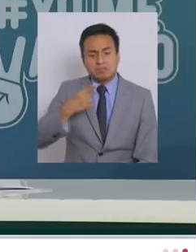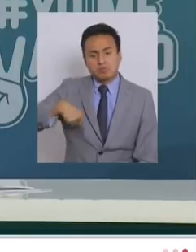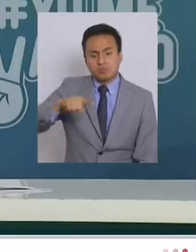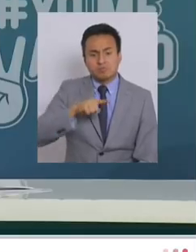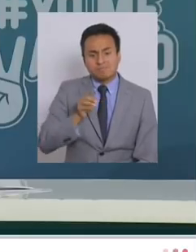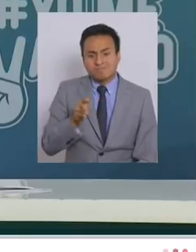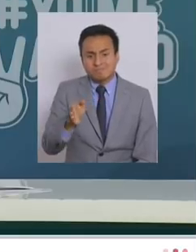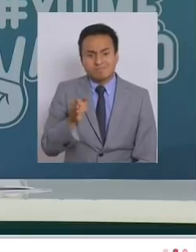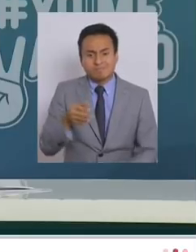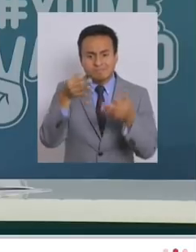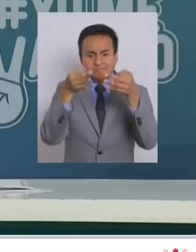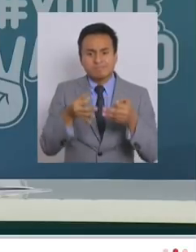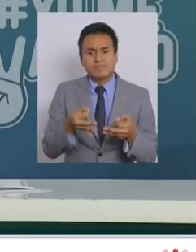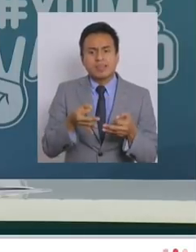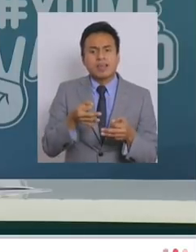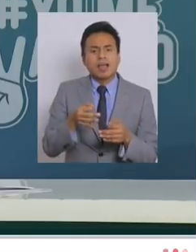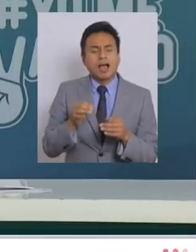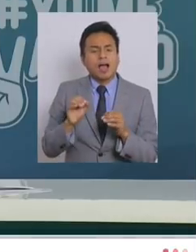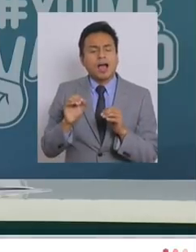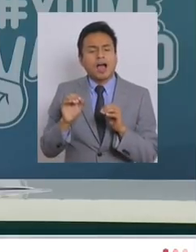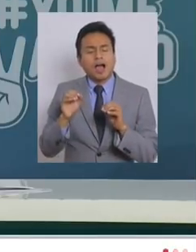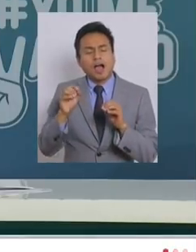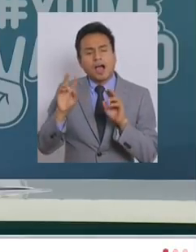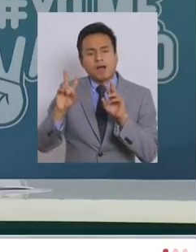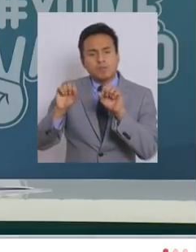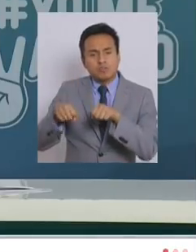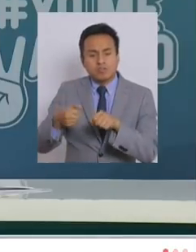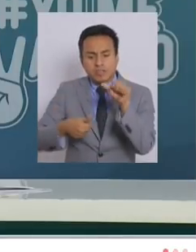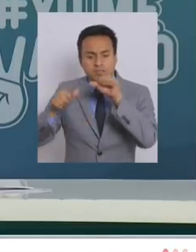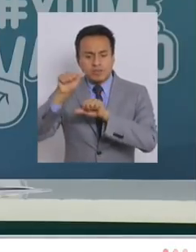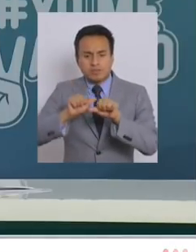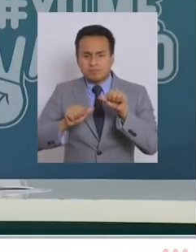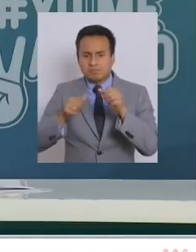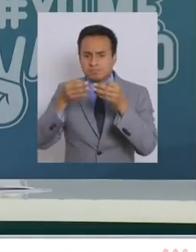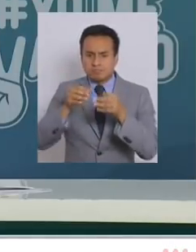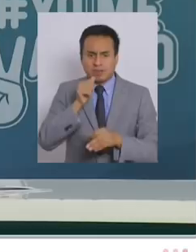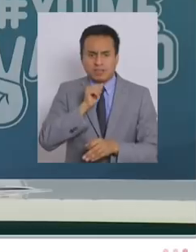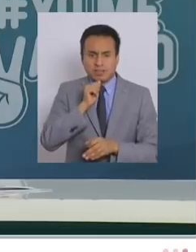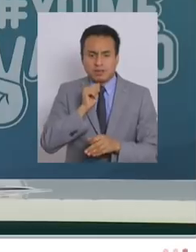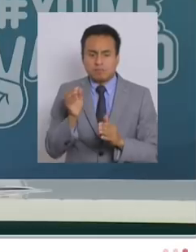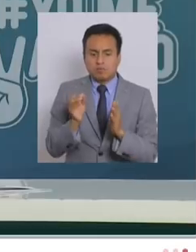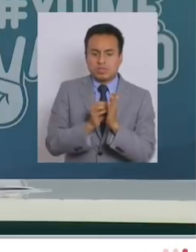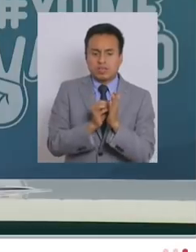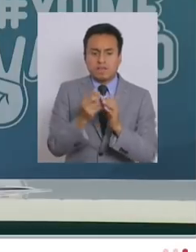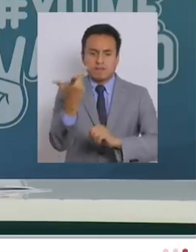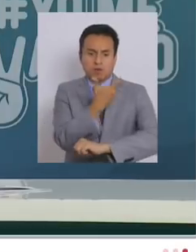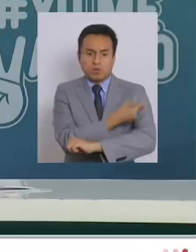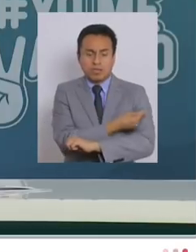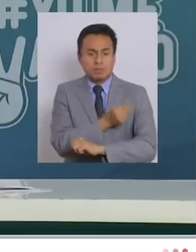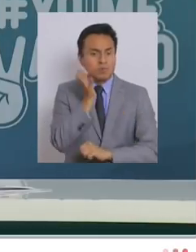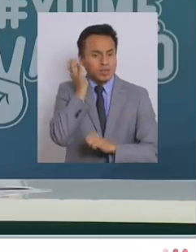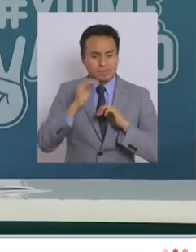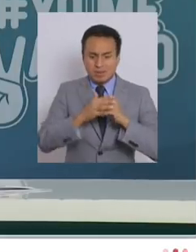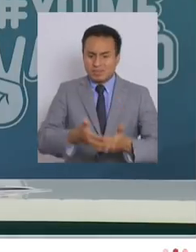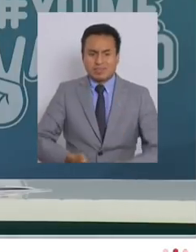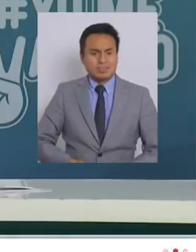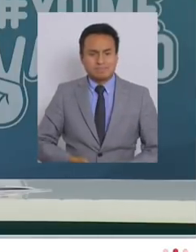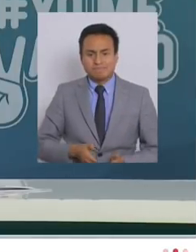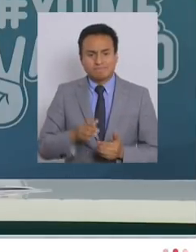no hay una aprobación desde el punto de vista científico para colocar las vacunas en mujeres embarazadas